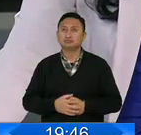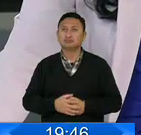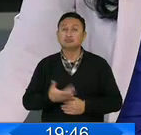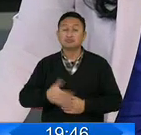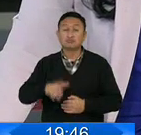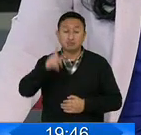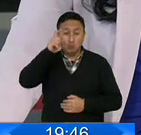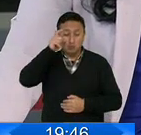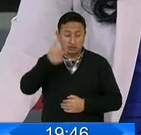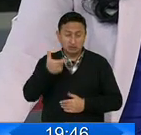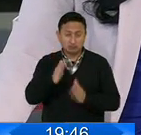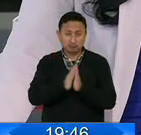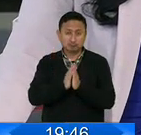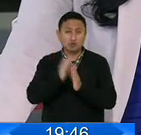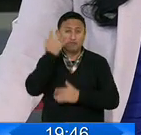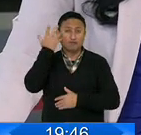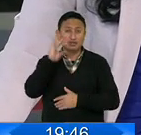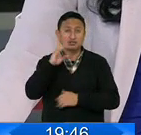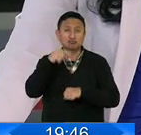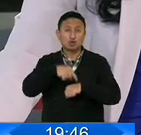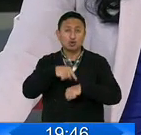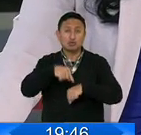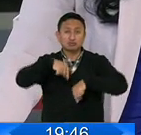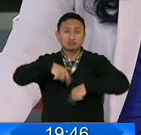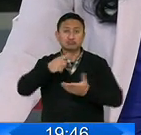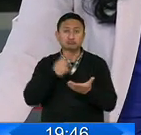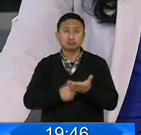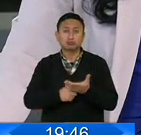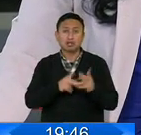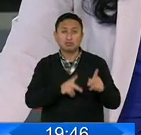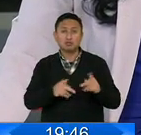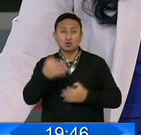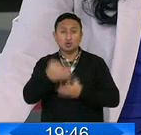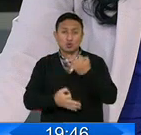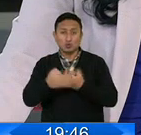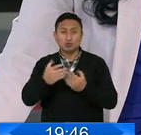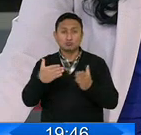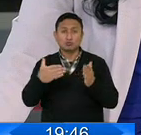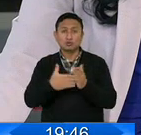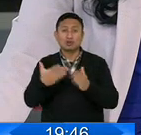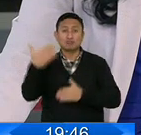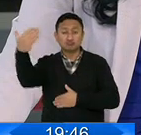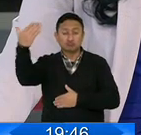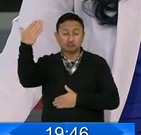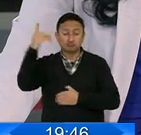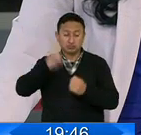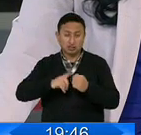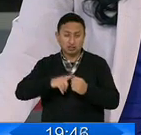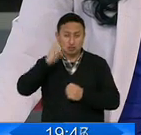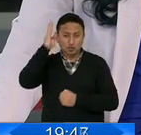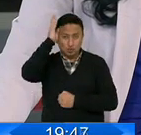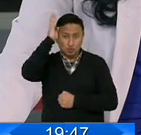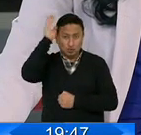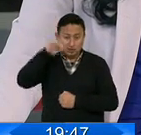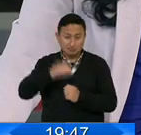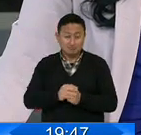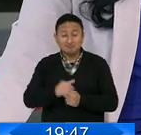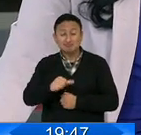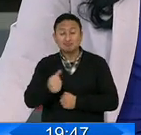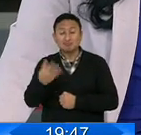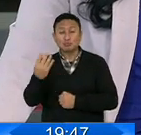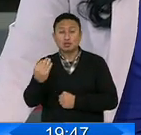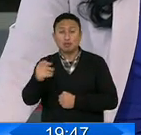Fiscalía pide fecha y hora para la audiencia preparatoria de juicio en contra del alcalde de Quito, Jorge Yunda, y 14 personas